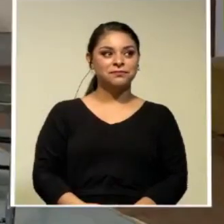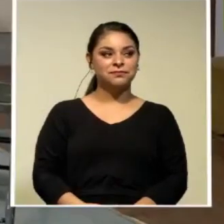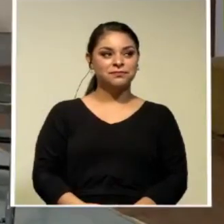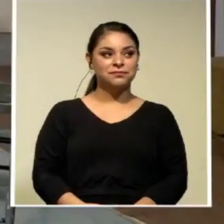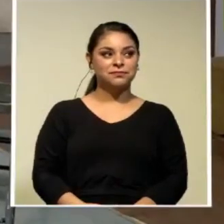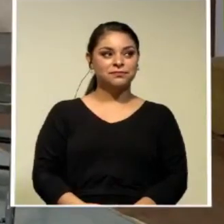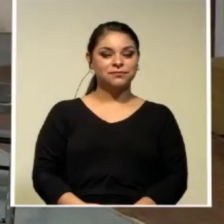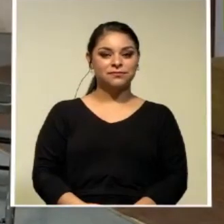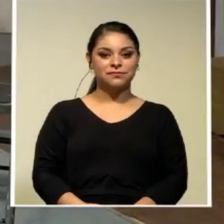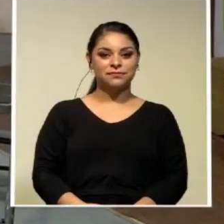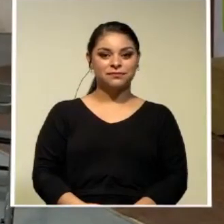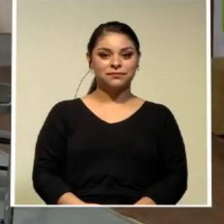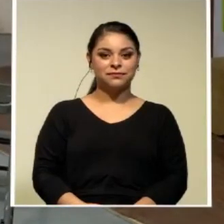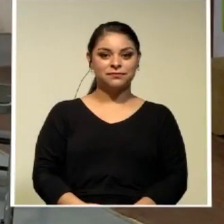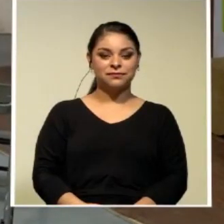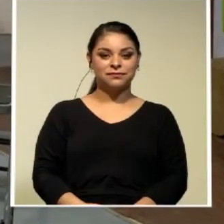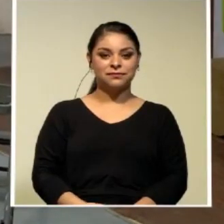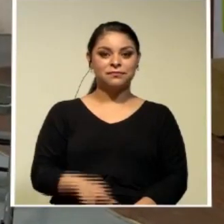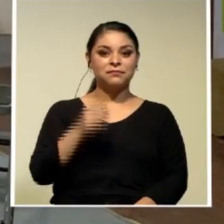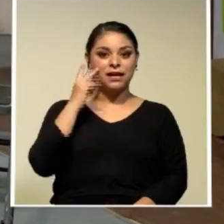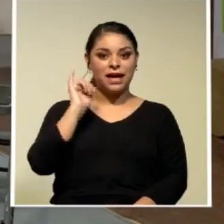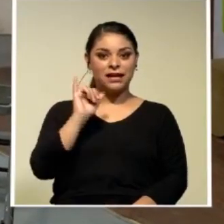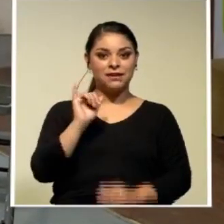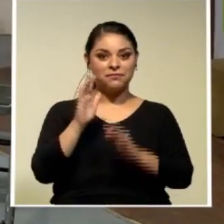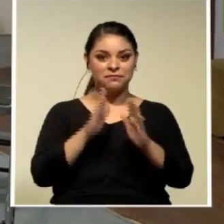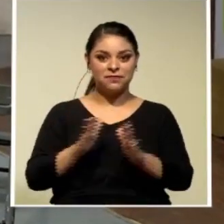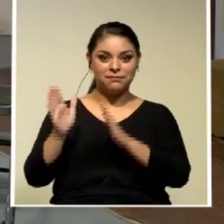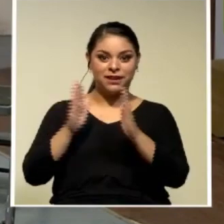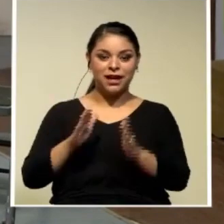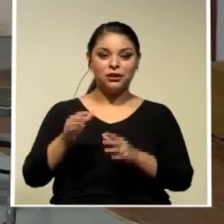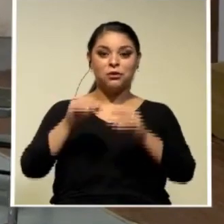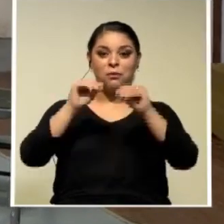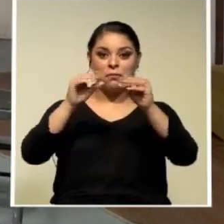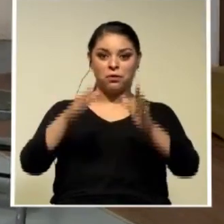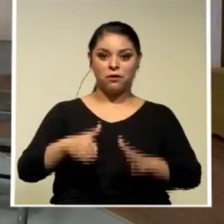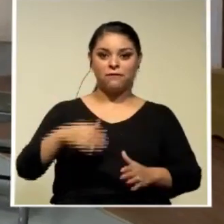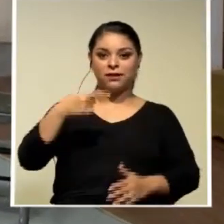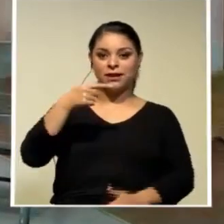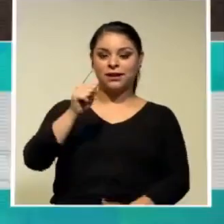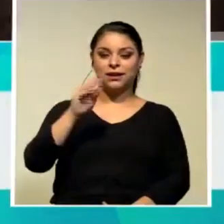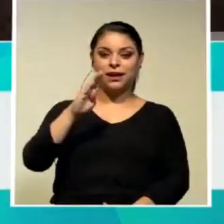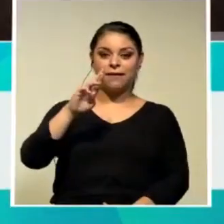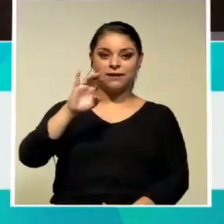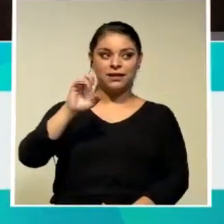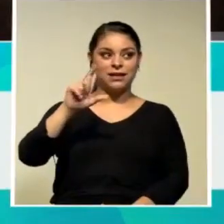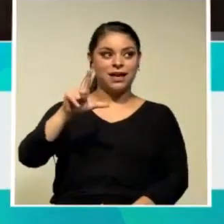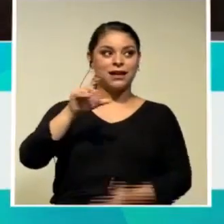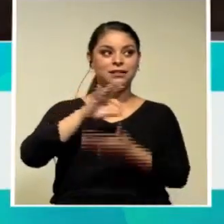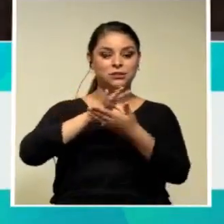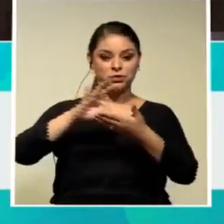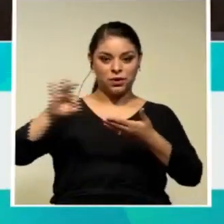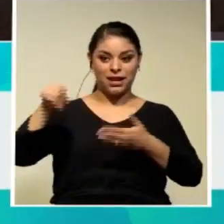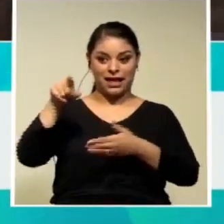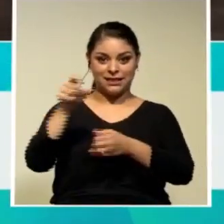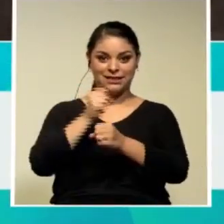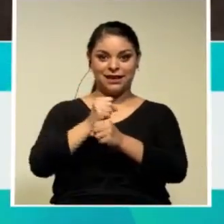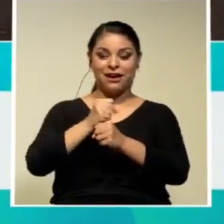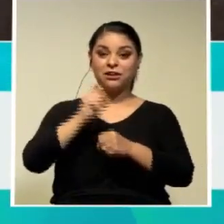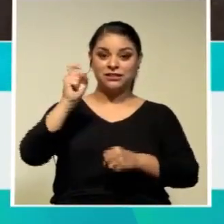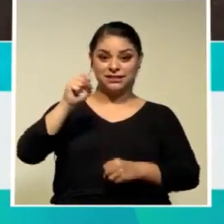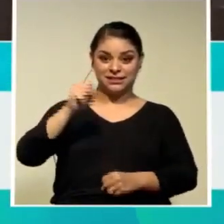Niños y niñas, ay, ahí está preparándose, profe Gabriel, en la escuela donde él trabaja con los niños. Aquí estamos en la escuela con los